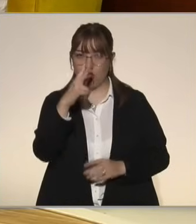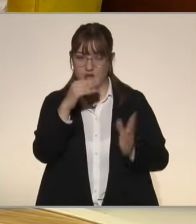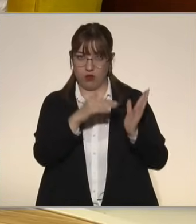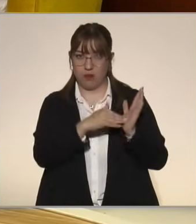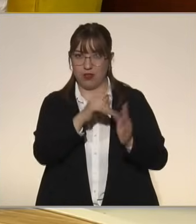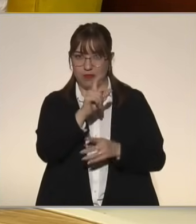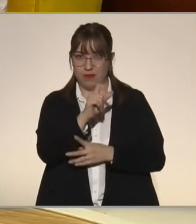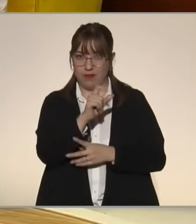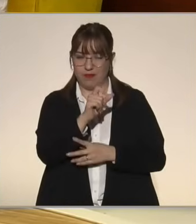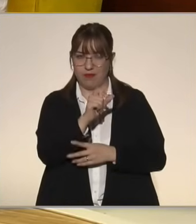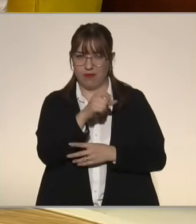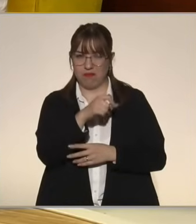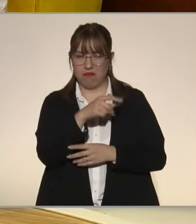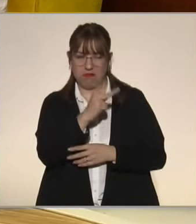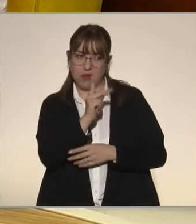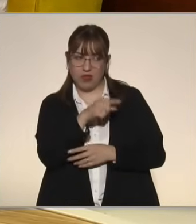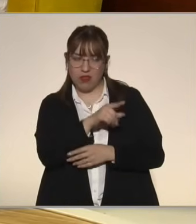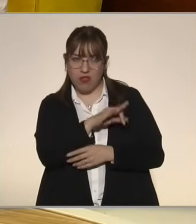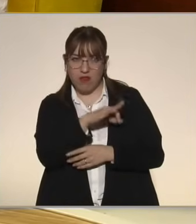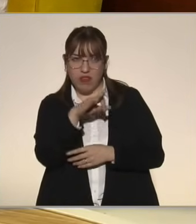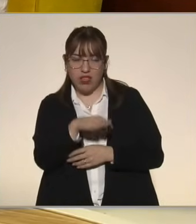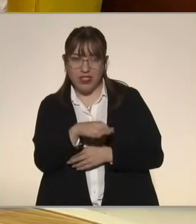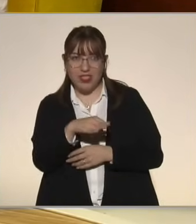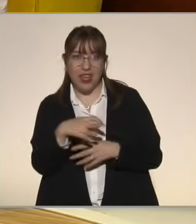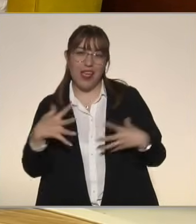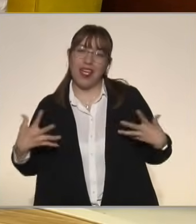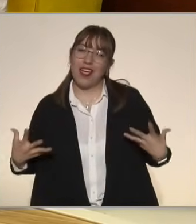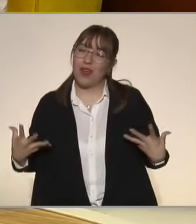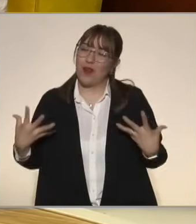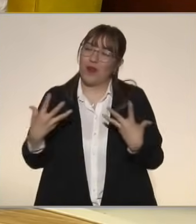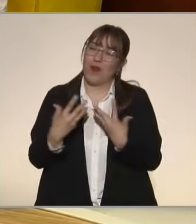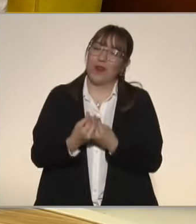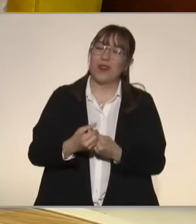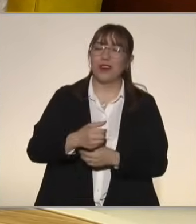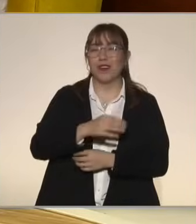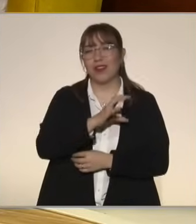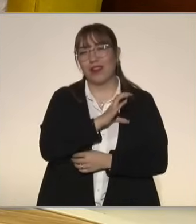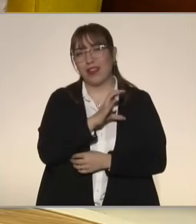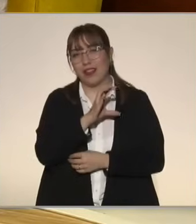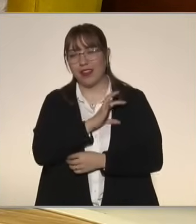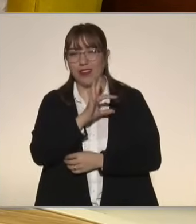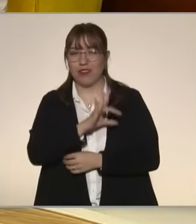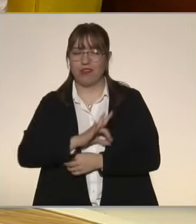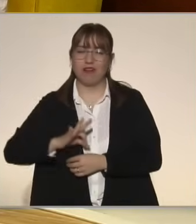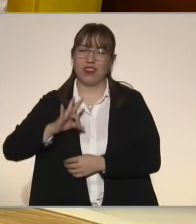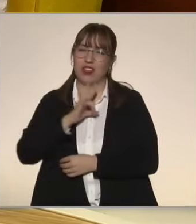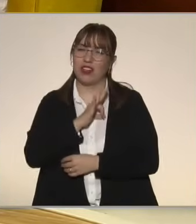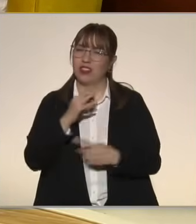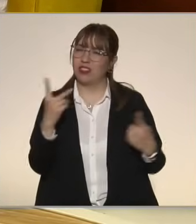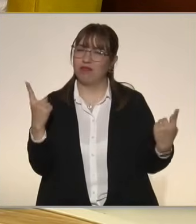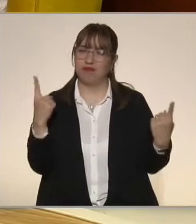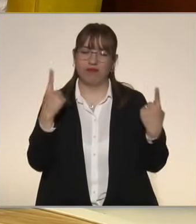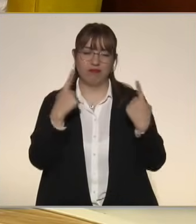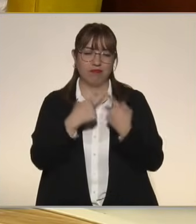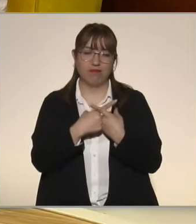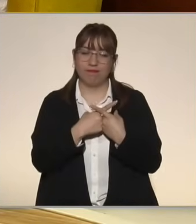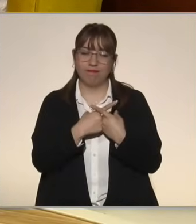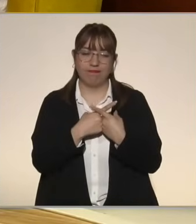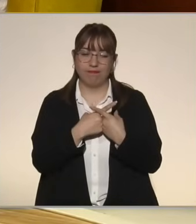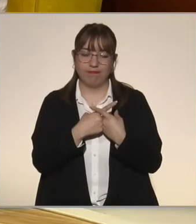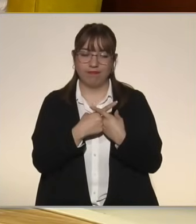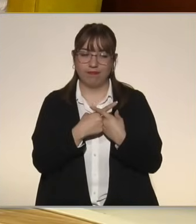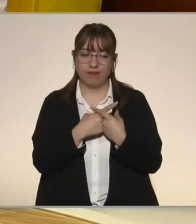que se supone que son de estar en familia, en fechas que traen toda esta carga que ustedes saben. Es irremediable que